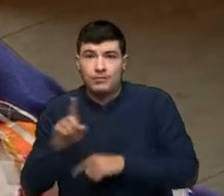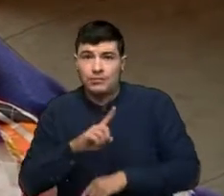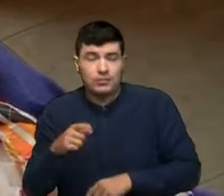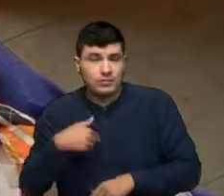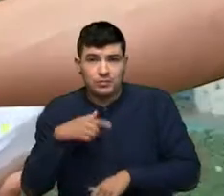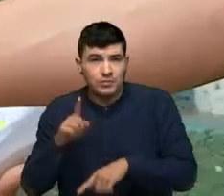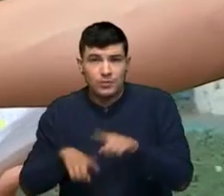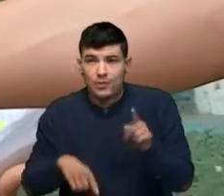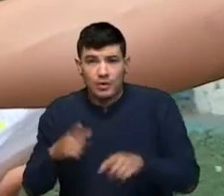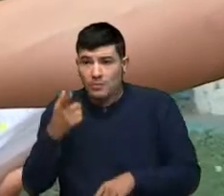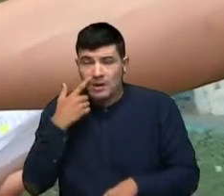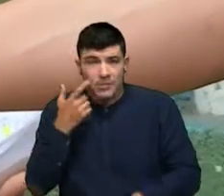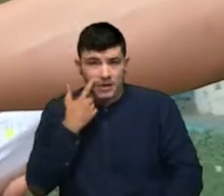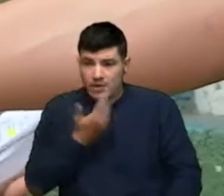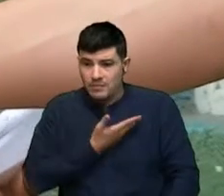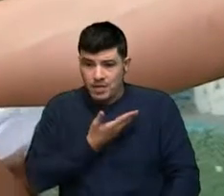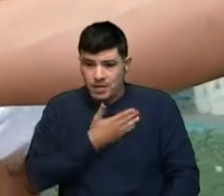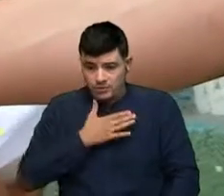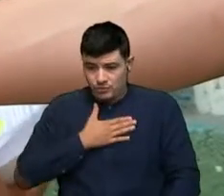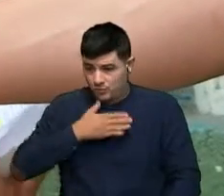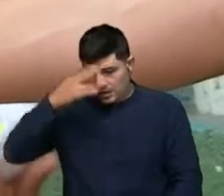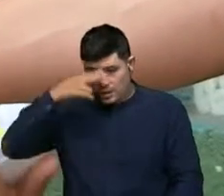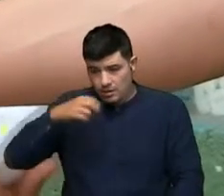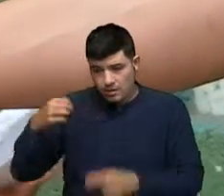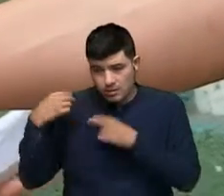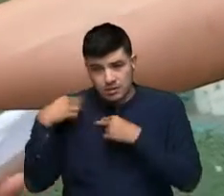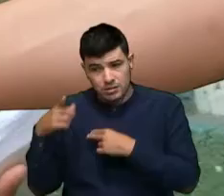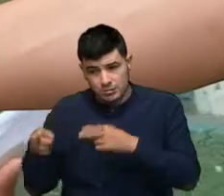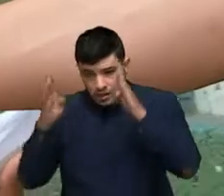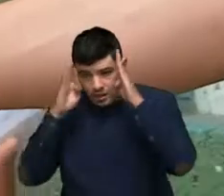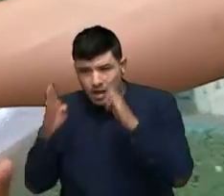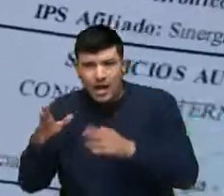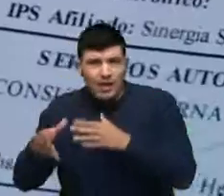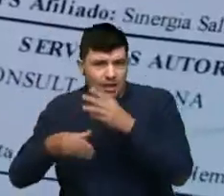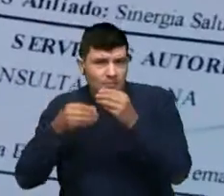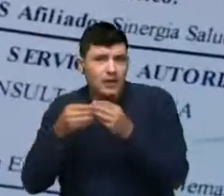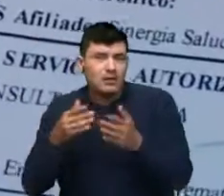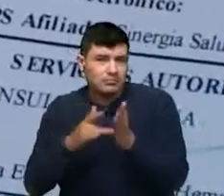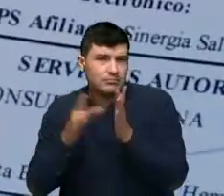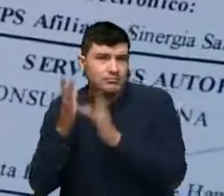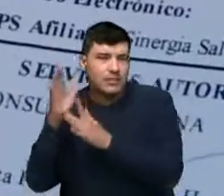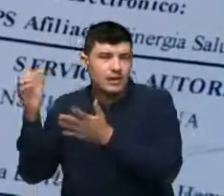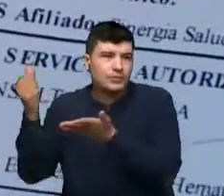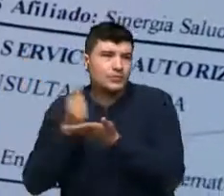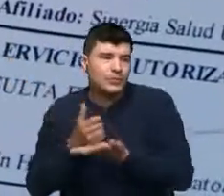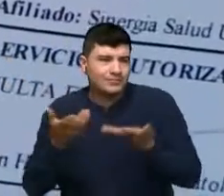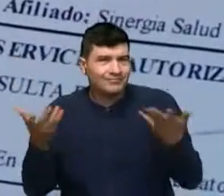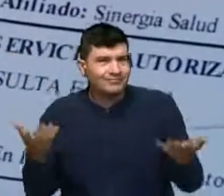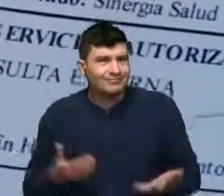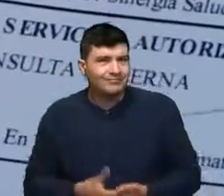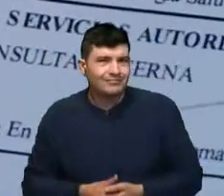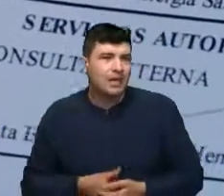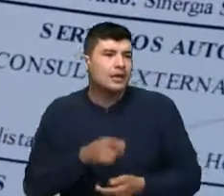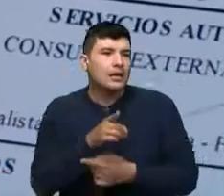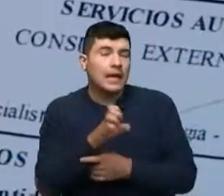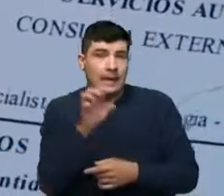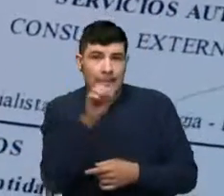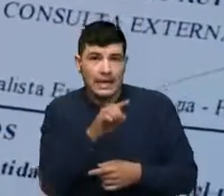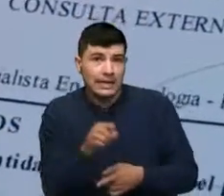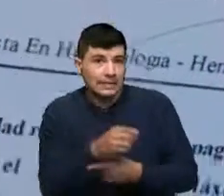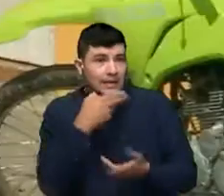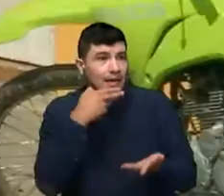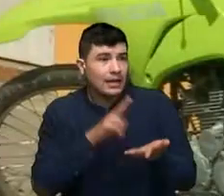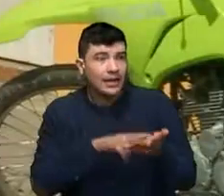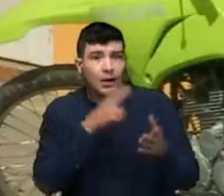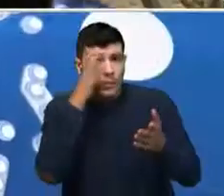los papás son los primeros y eso es lo más importante. Y el señor le da una recompensa. De momento, la EPS Comeva no se ha pronunciado frente a